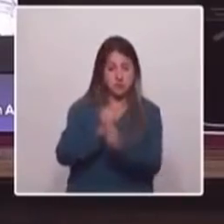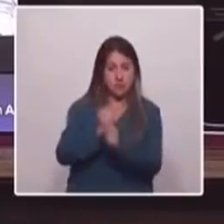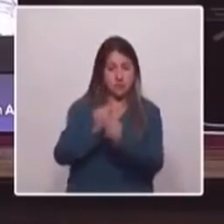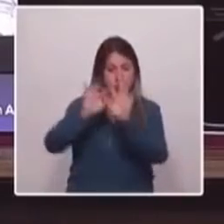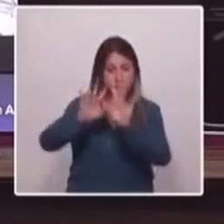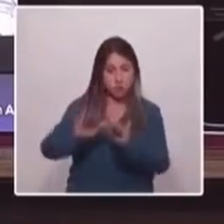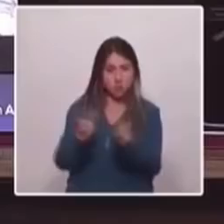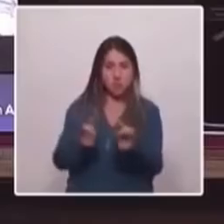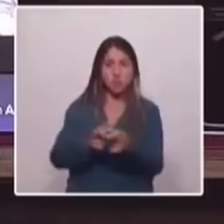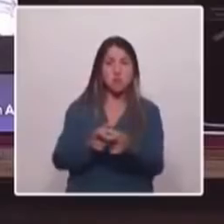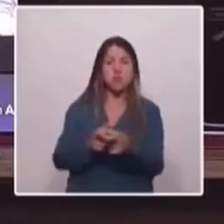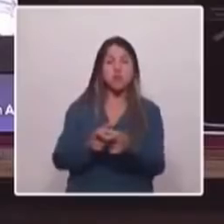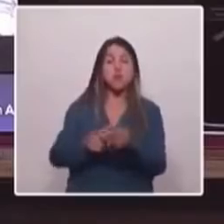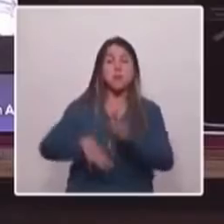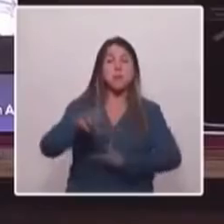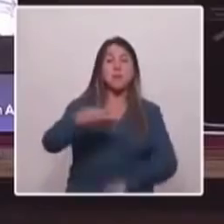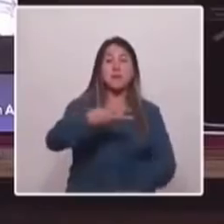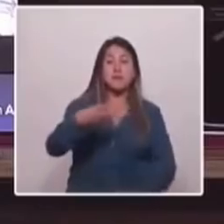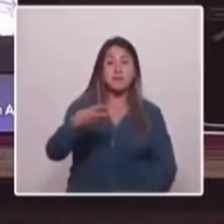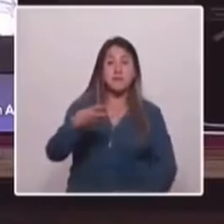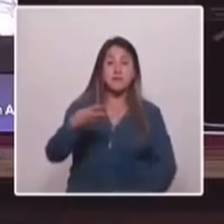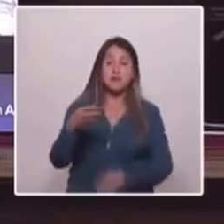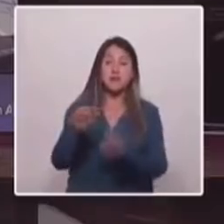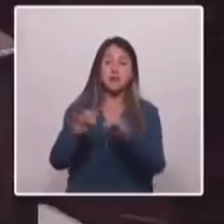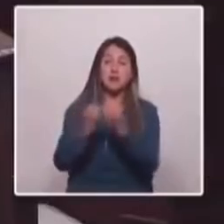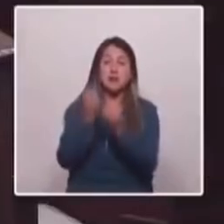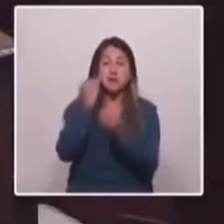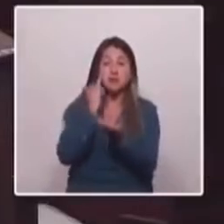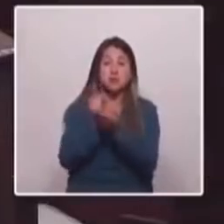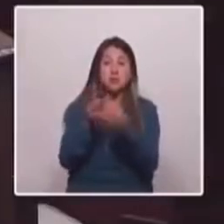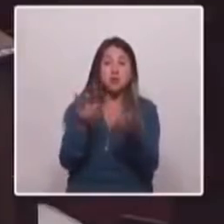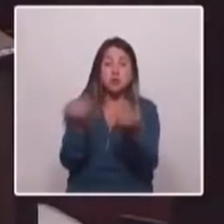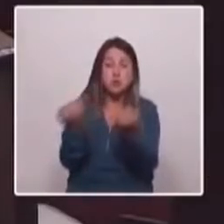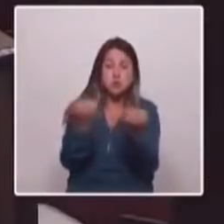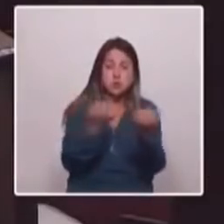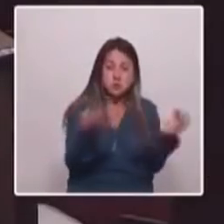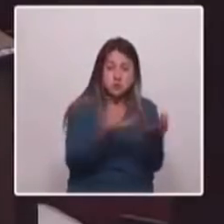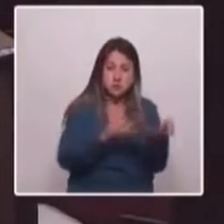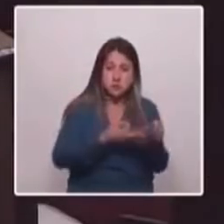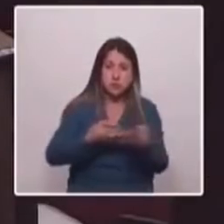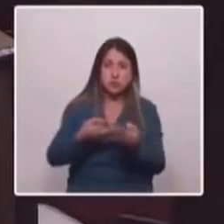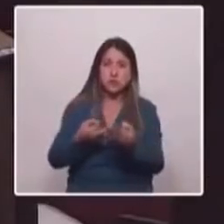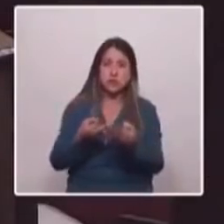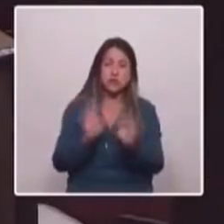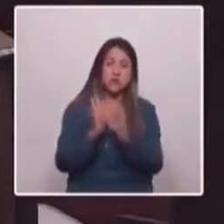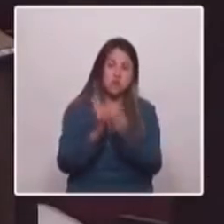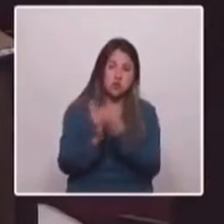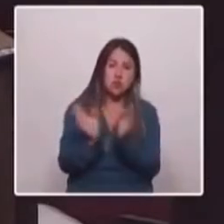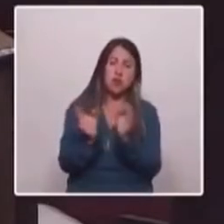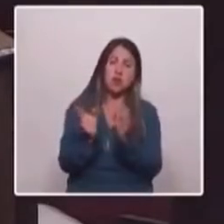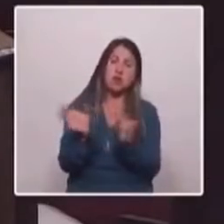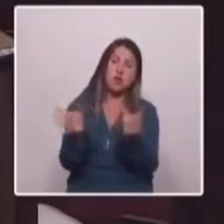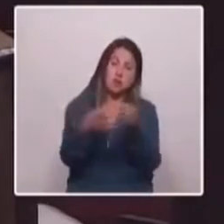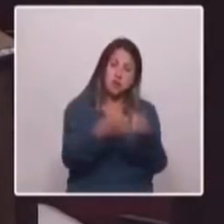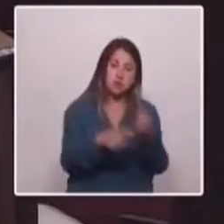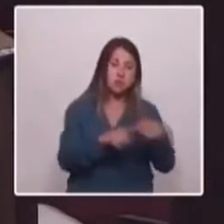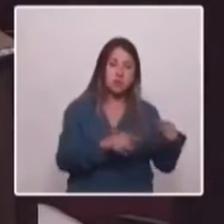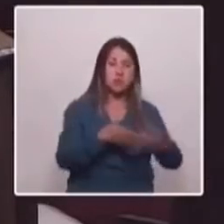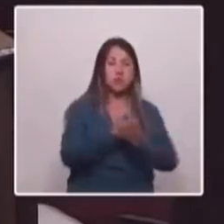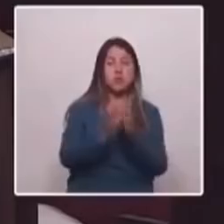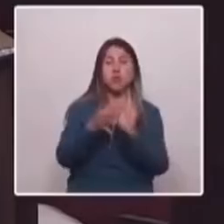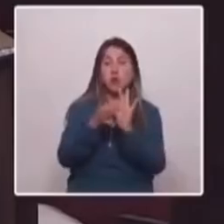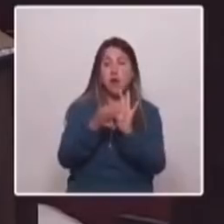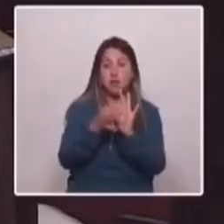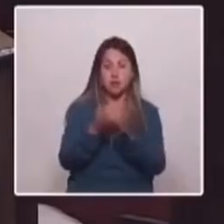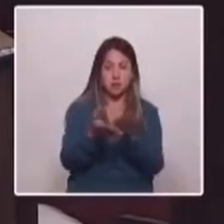el cronograma que tenía establecido como el 28 de septiembre, que ya existiera un reglamento permanente que finalmente dará paso